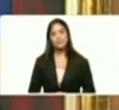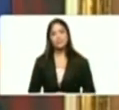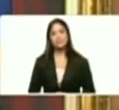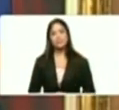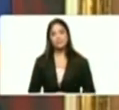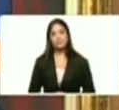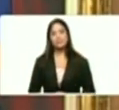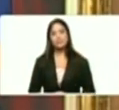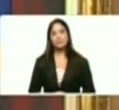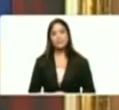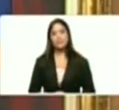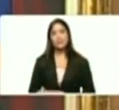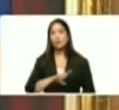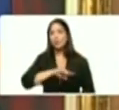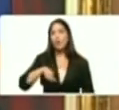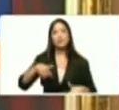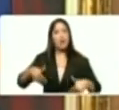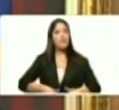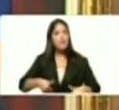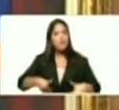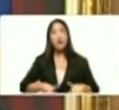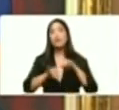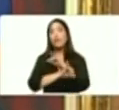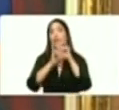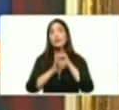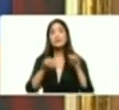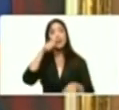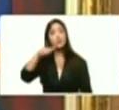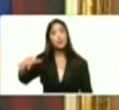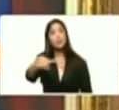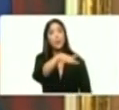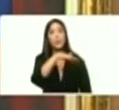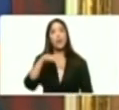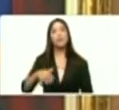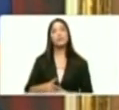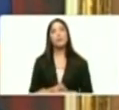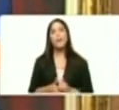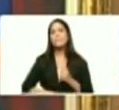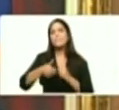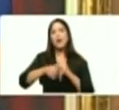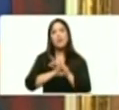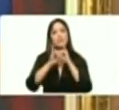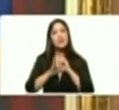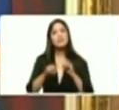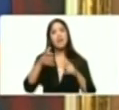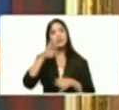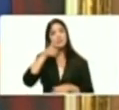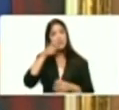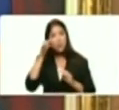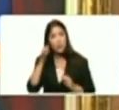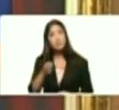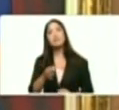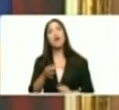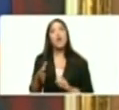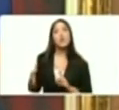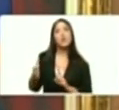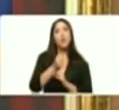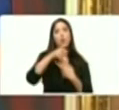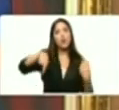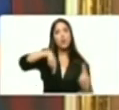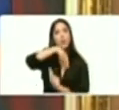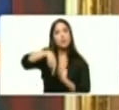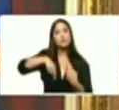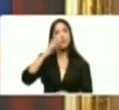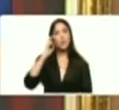el centro de nuestro esfuerzo, la felicidad posible de nuestro pueblo, la mayor suma de seguridad social, logro de la revolución